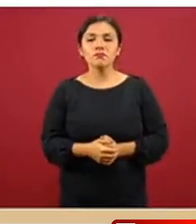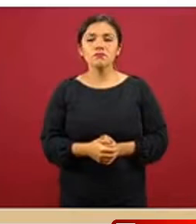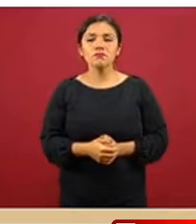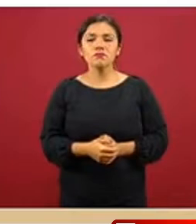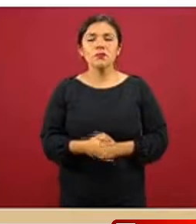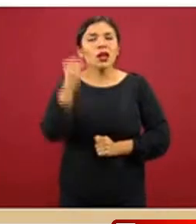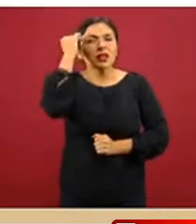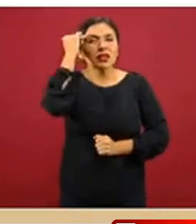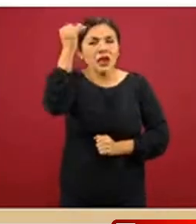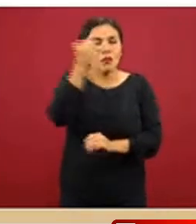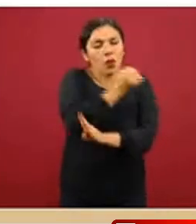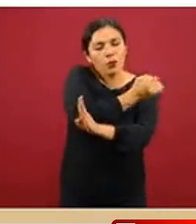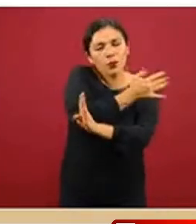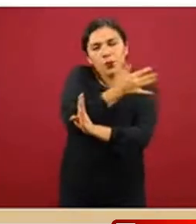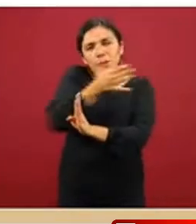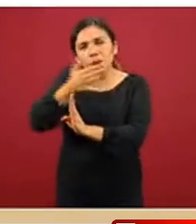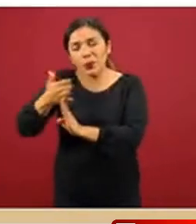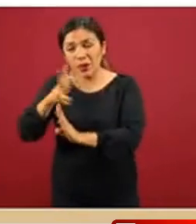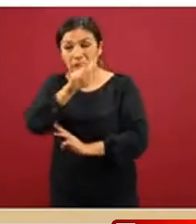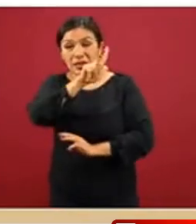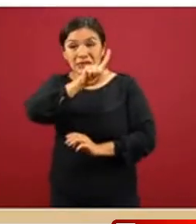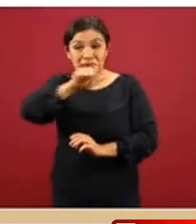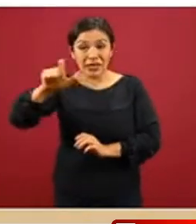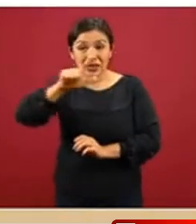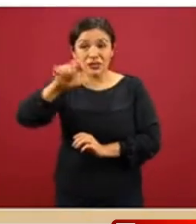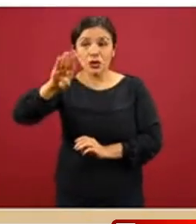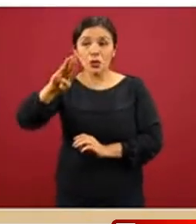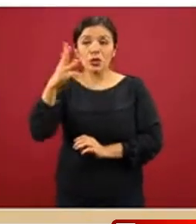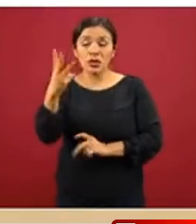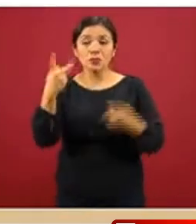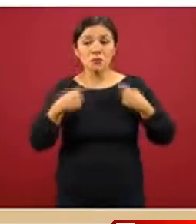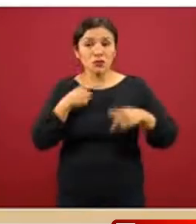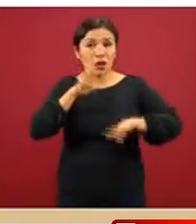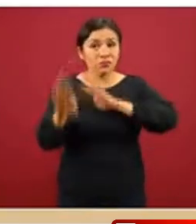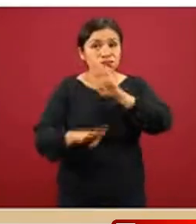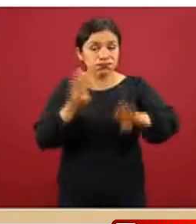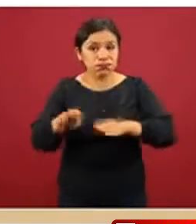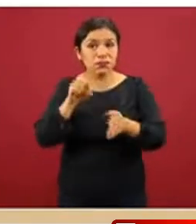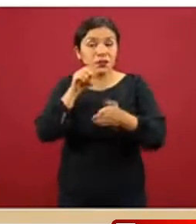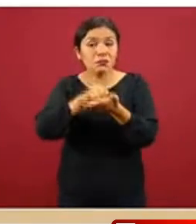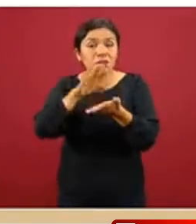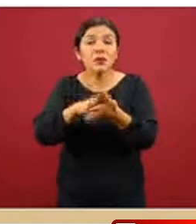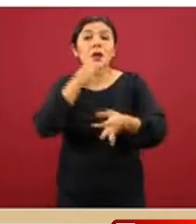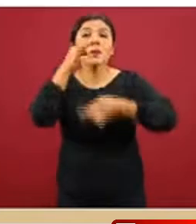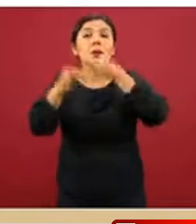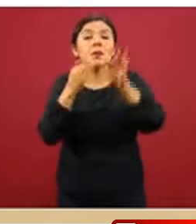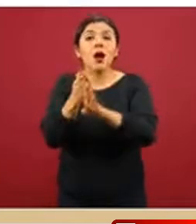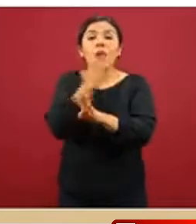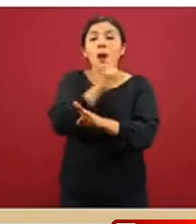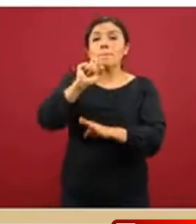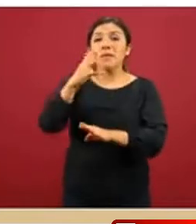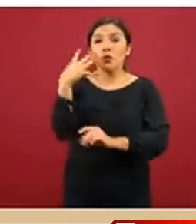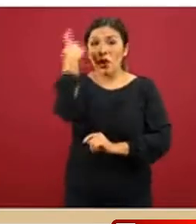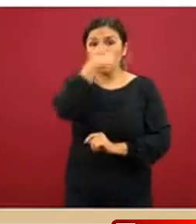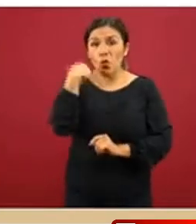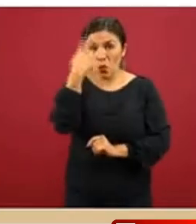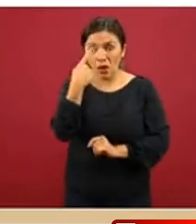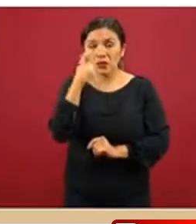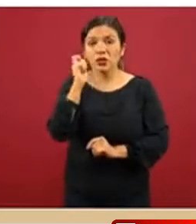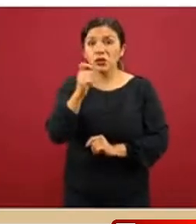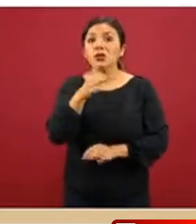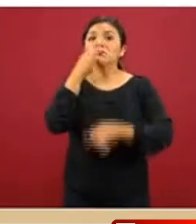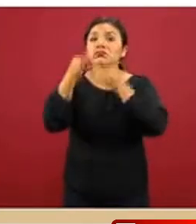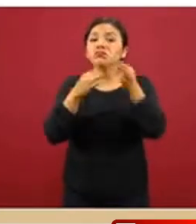en el tiempo de las 793 defunciones que se notificaron en las últimas 24 horas o que